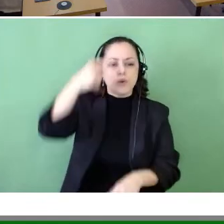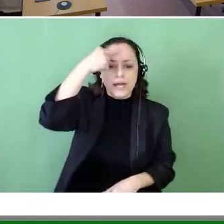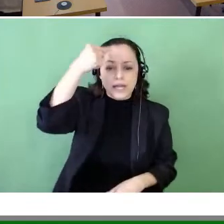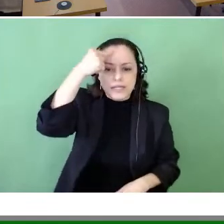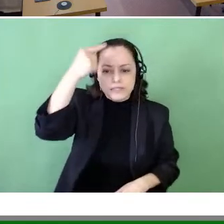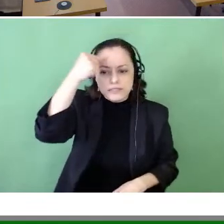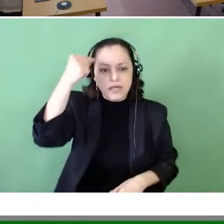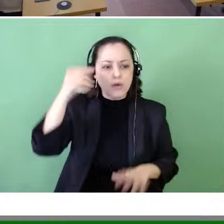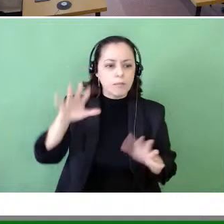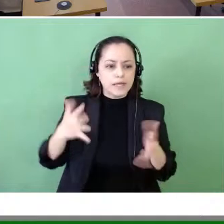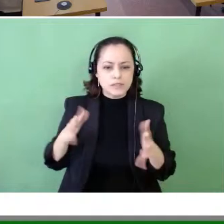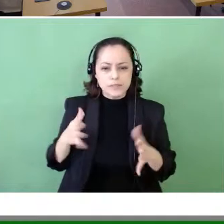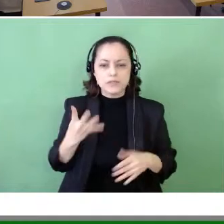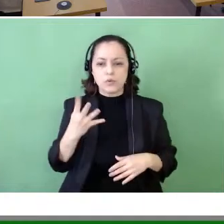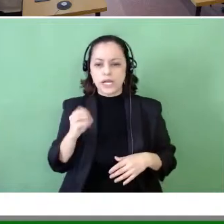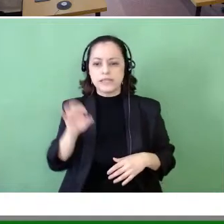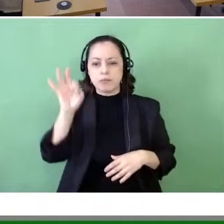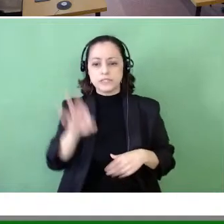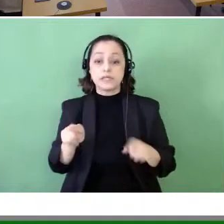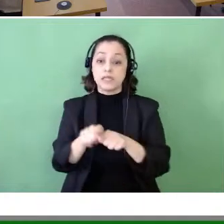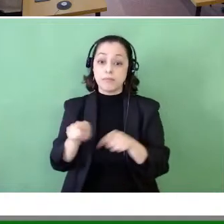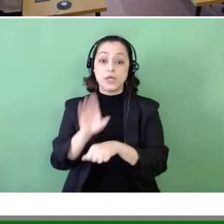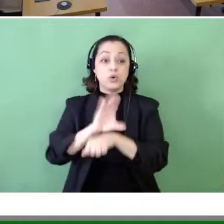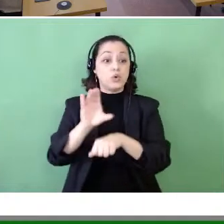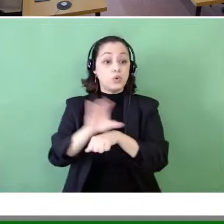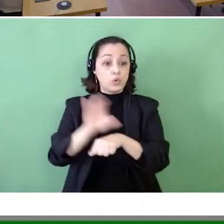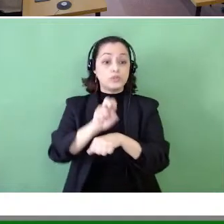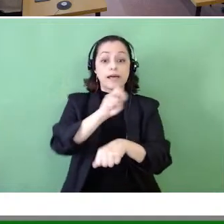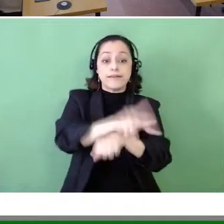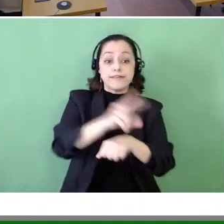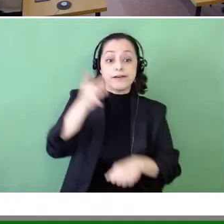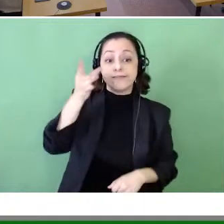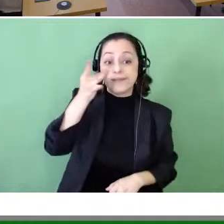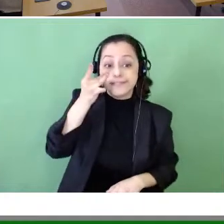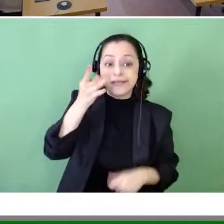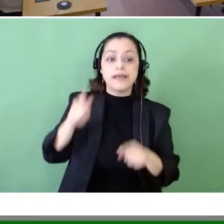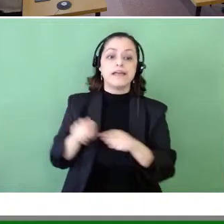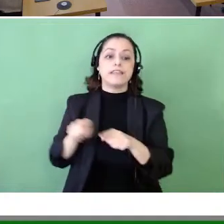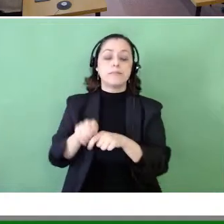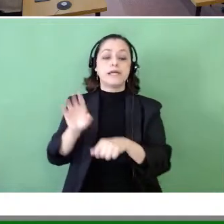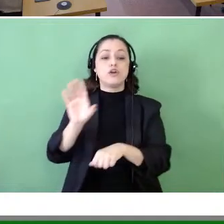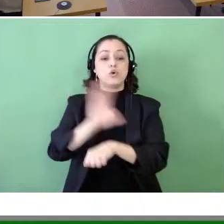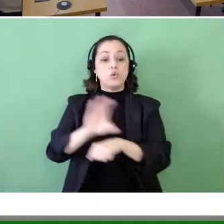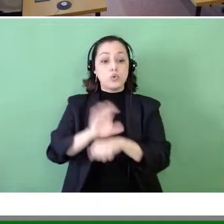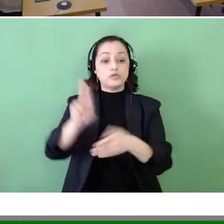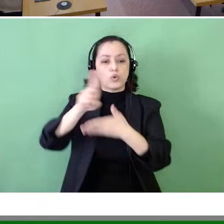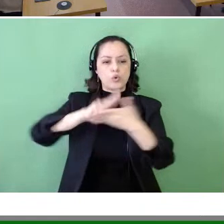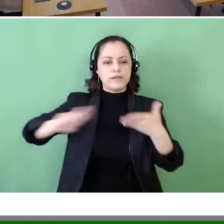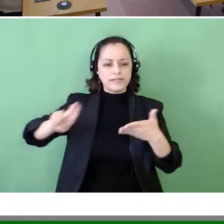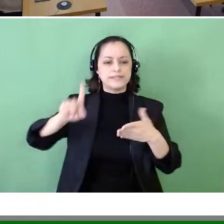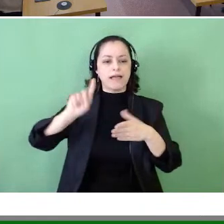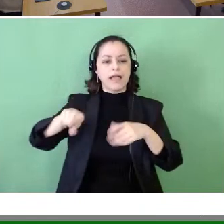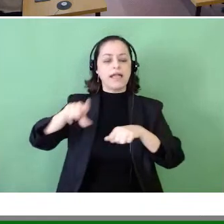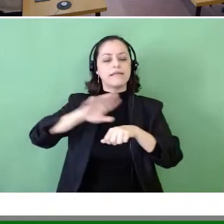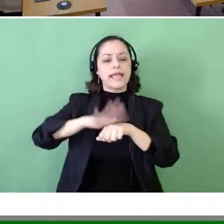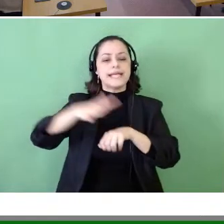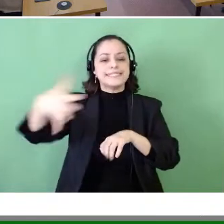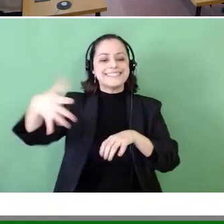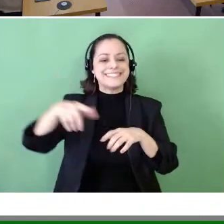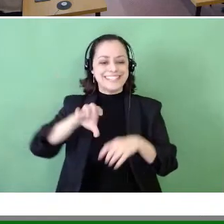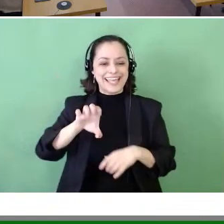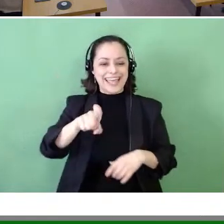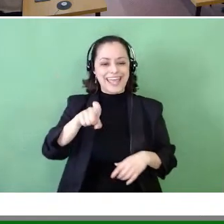están haciendo cursos presenciales, cursos de extensión de universidades, especialización, máster